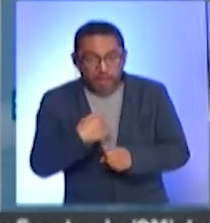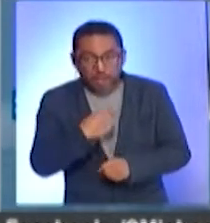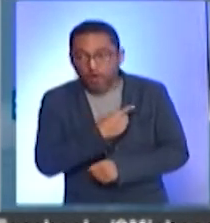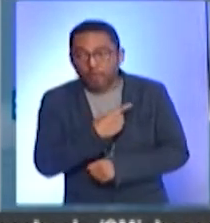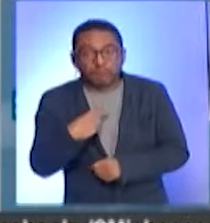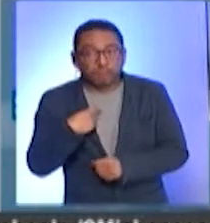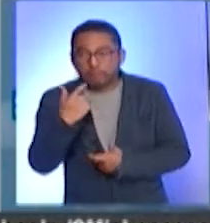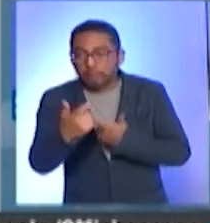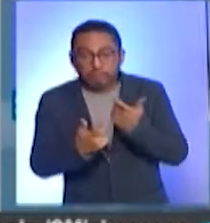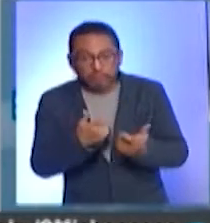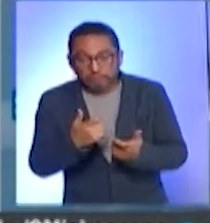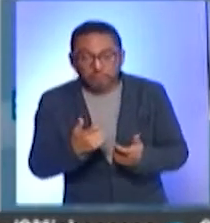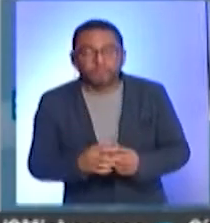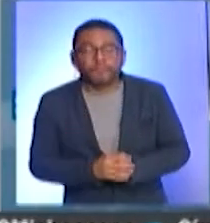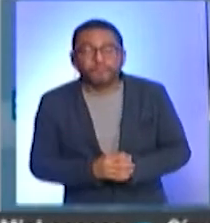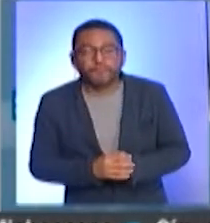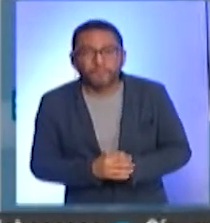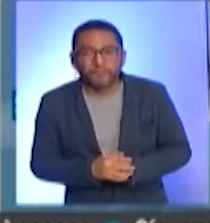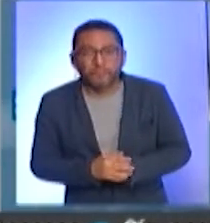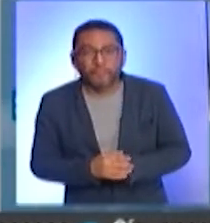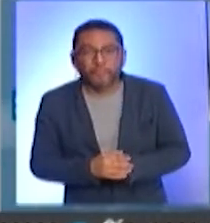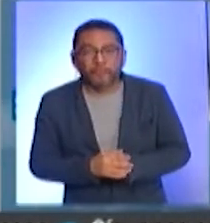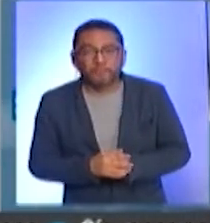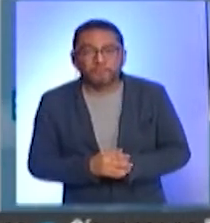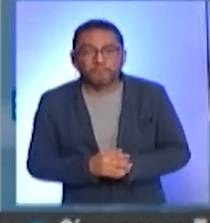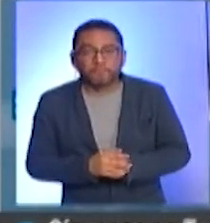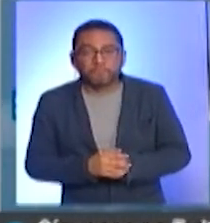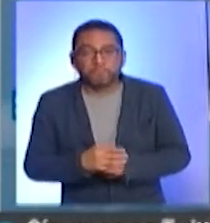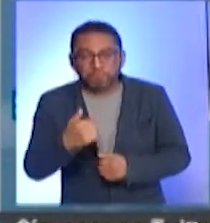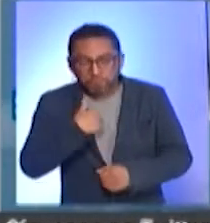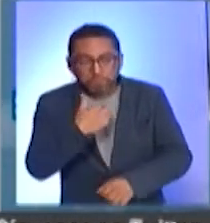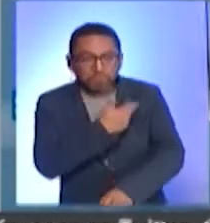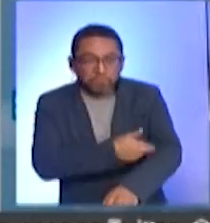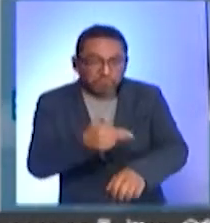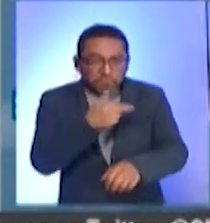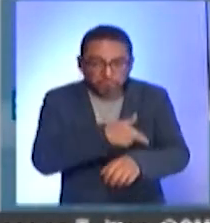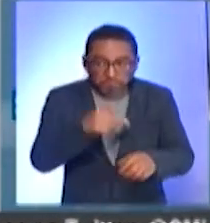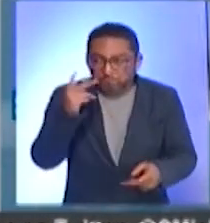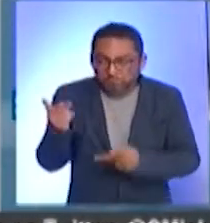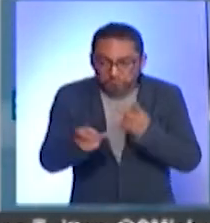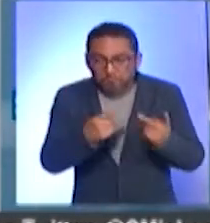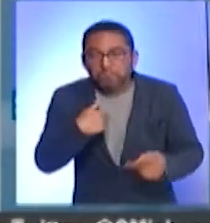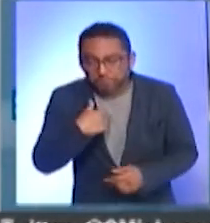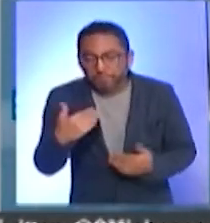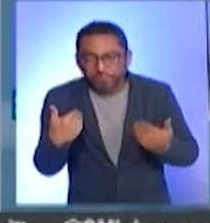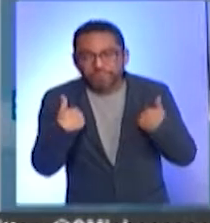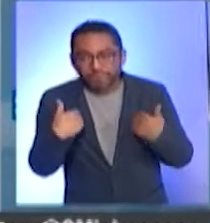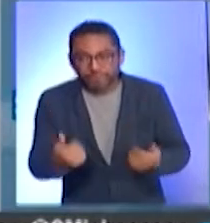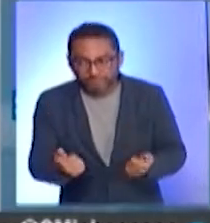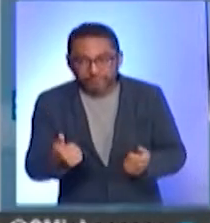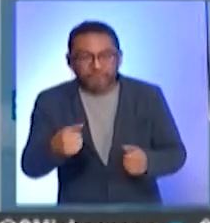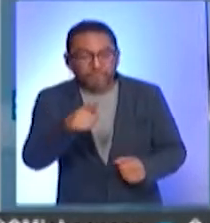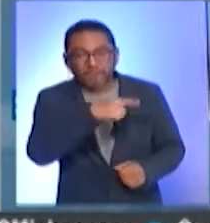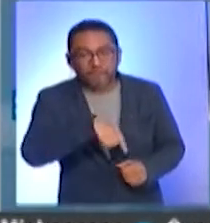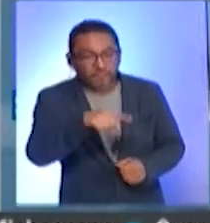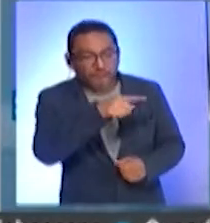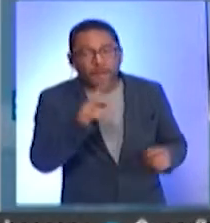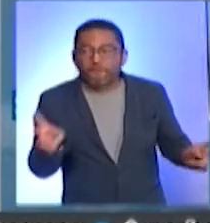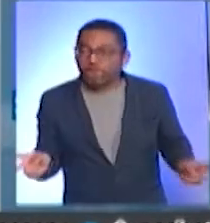estamos cumpliendo el cabildeo pues entiendo que hay una oposición por vender esos